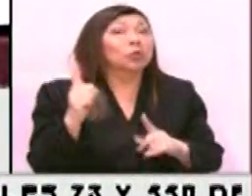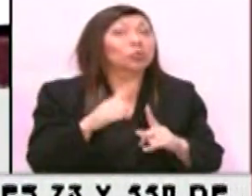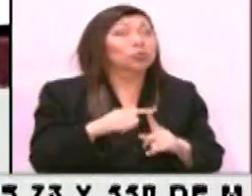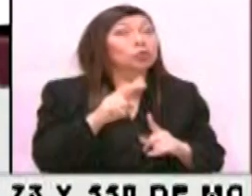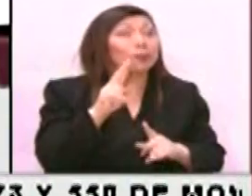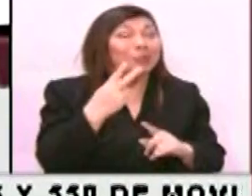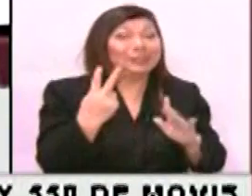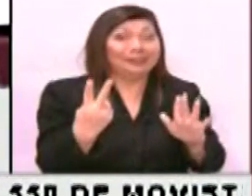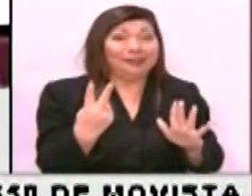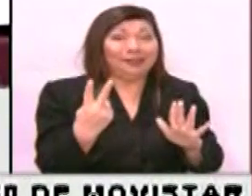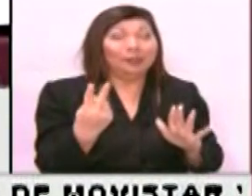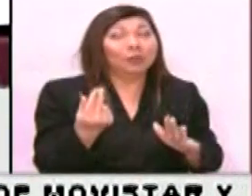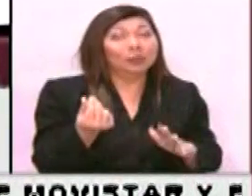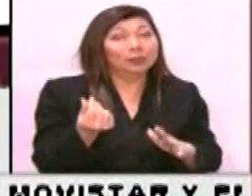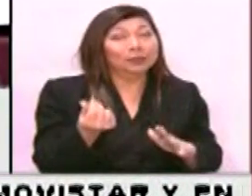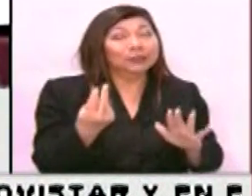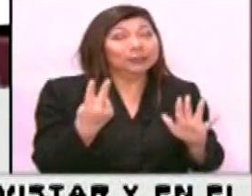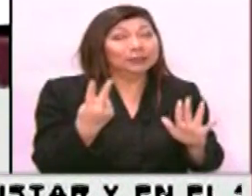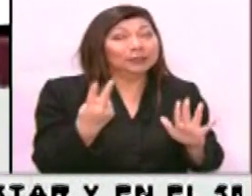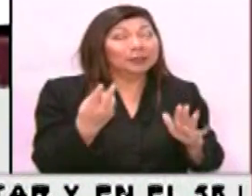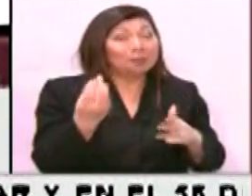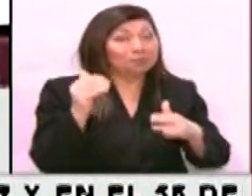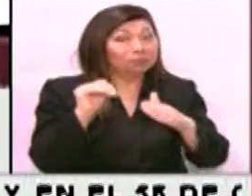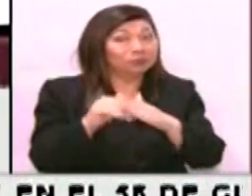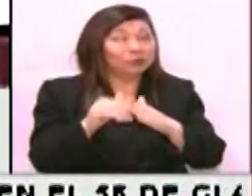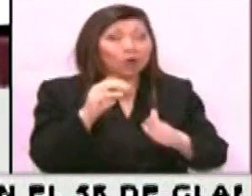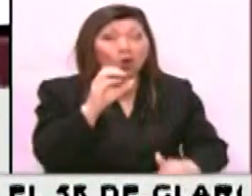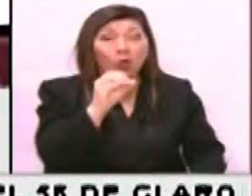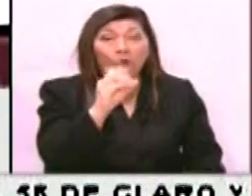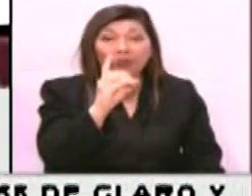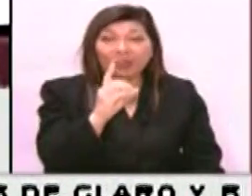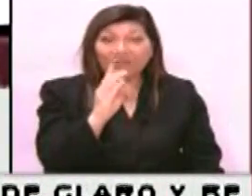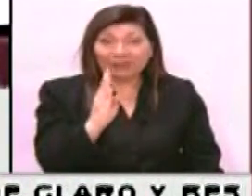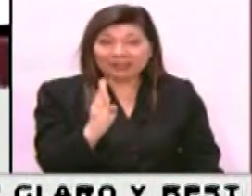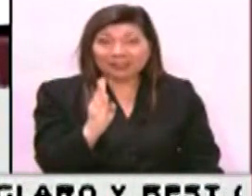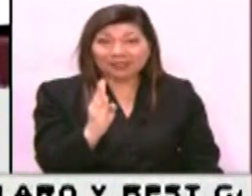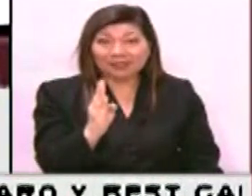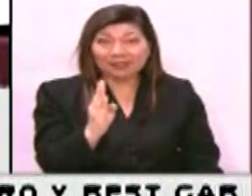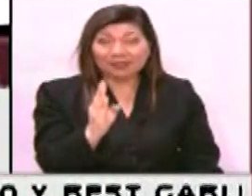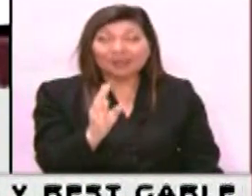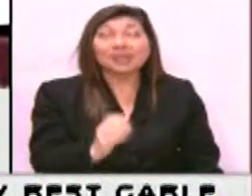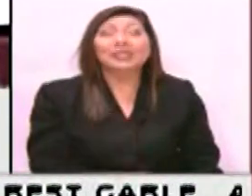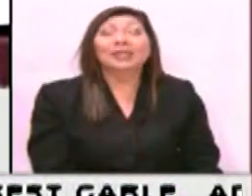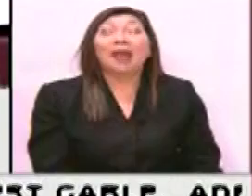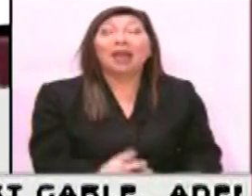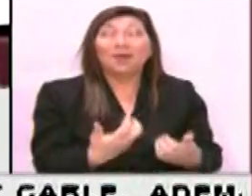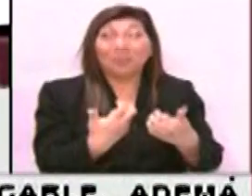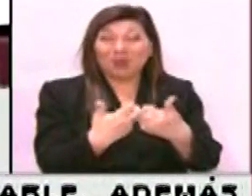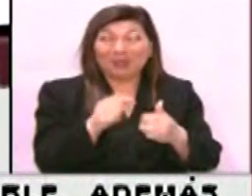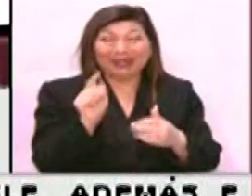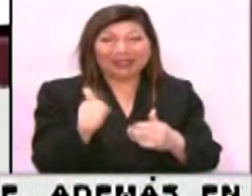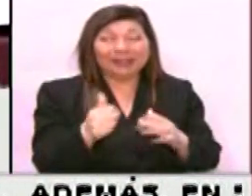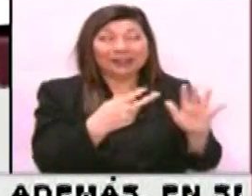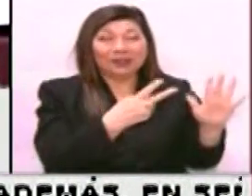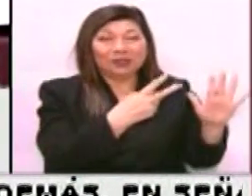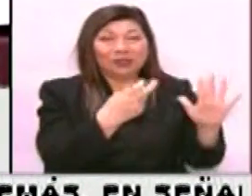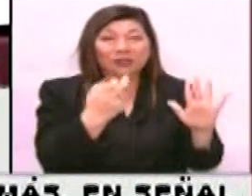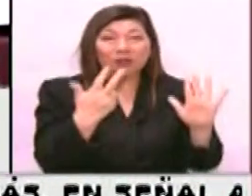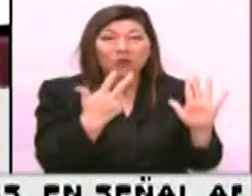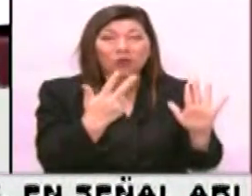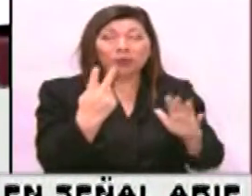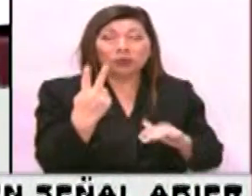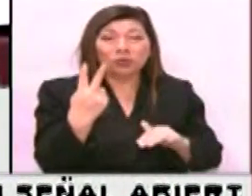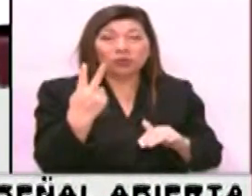2007, la suma de los 7 depósitos de Odebrecht a Westfield Capital fue de